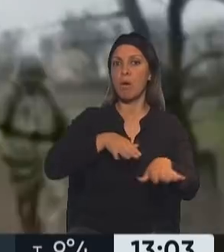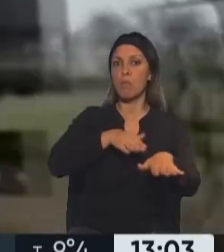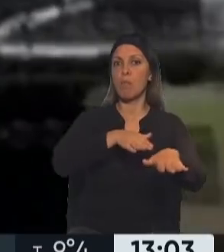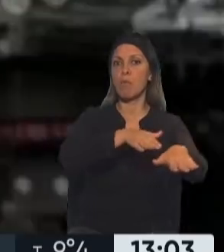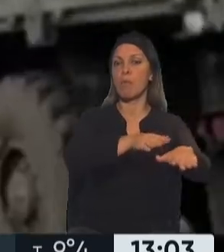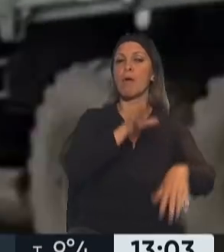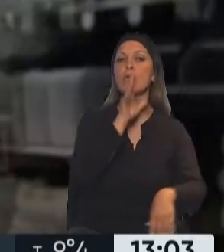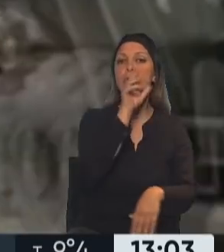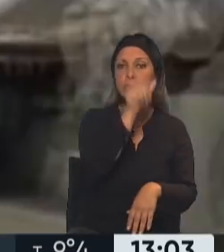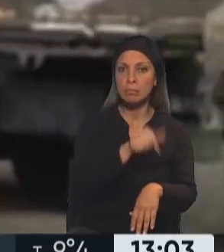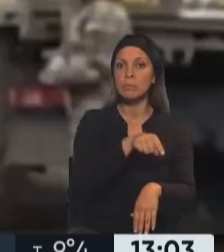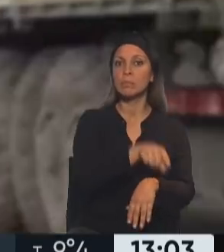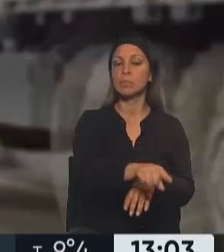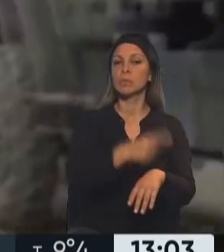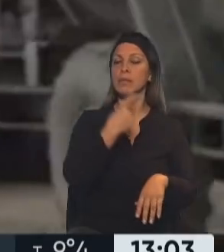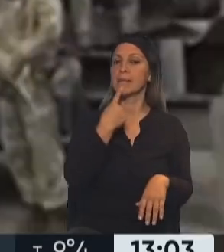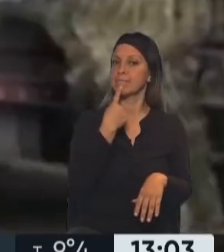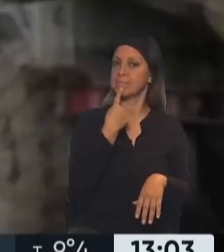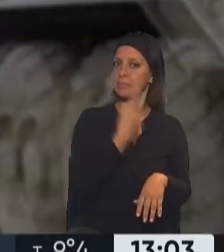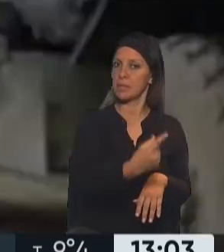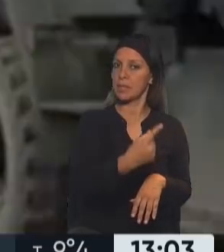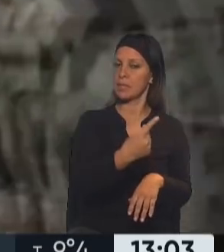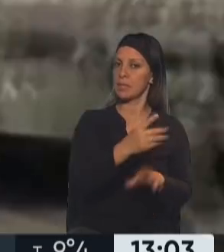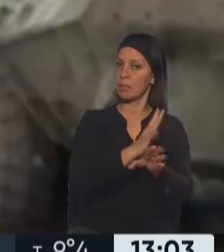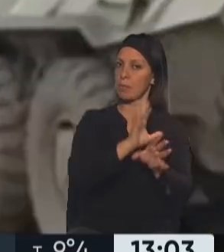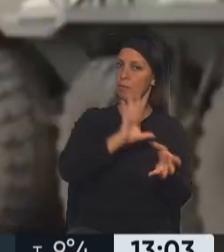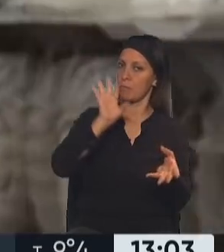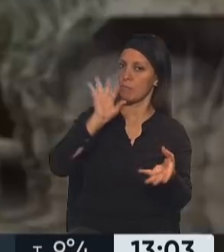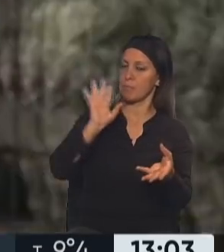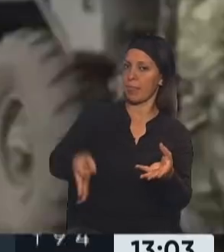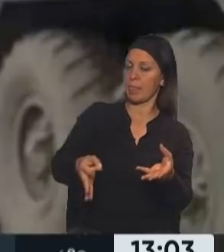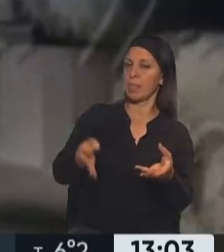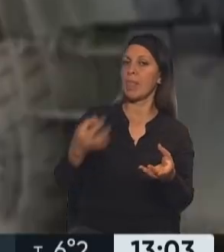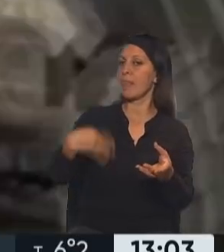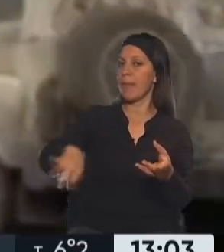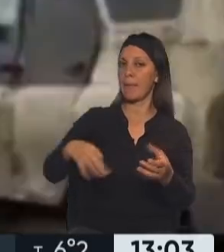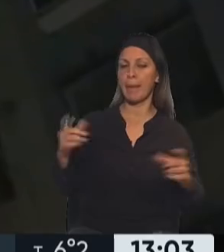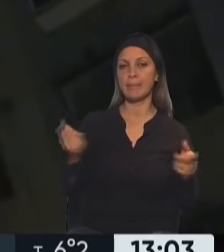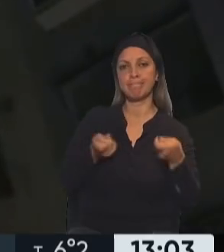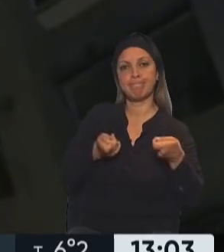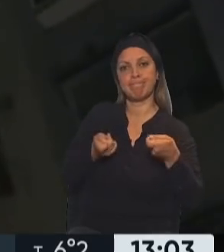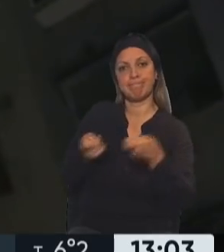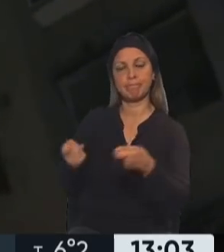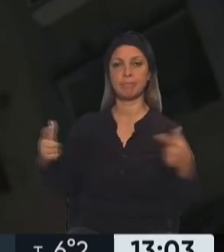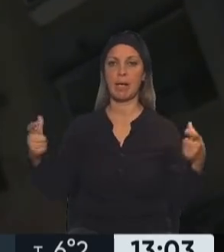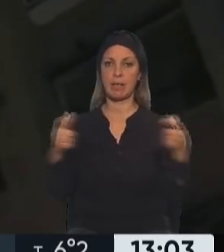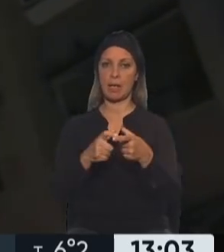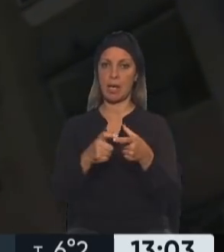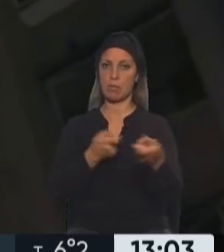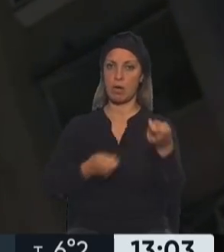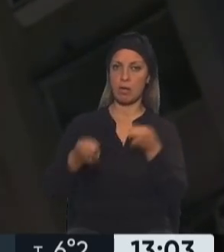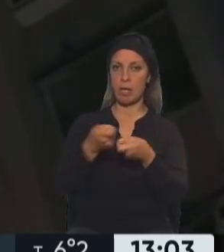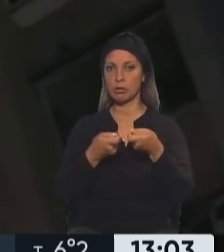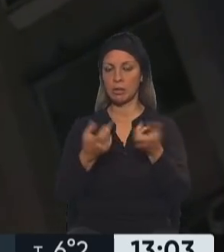provocando que Rusia diga a Ucrania que se sienten a negociar, está proponiendo nuevamente una negociación porque se ve